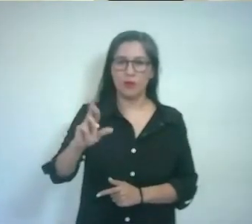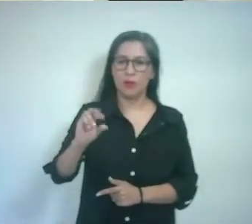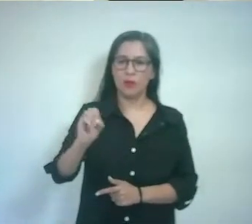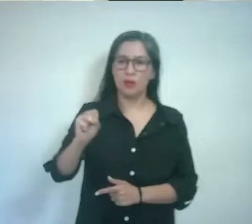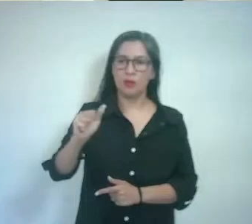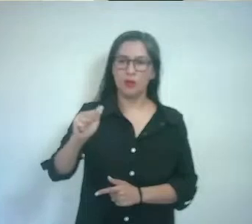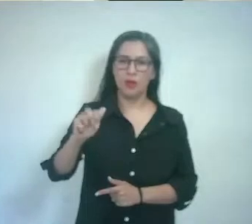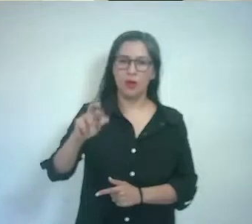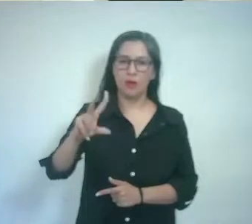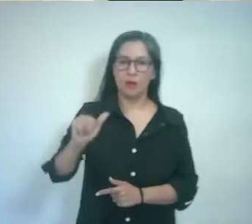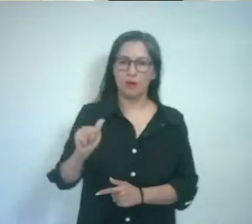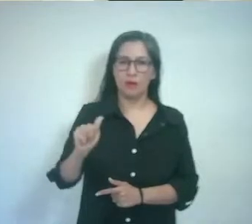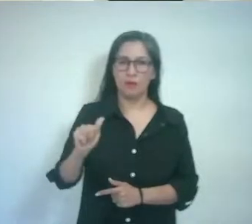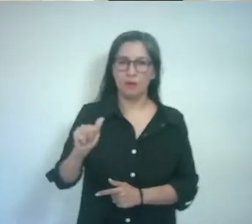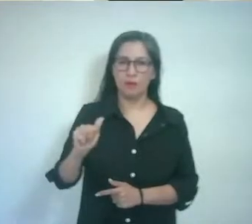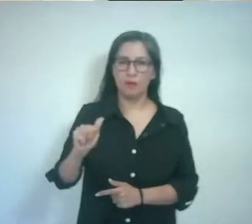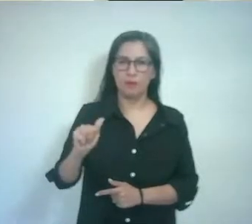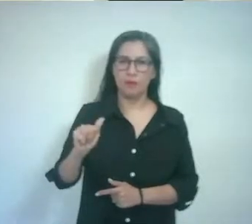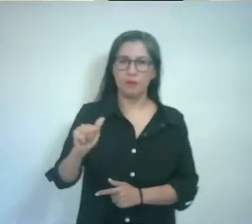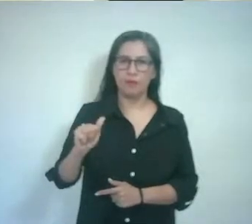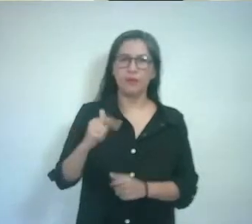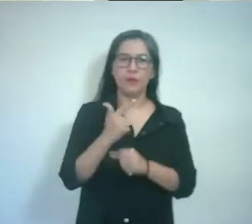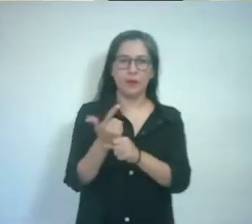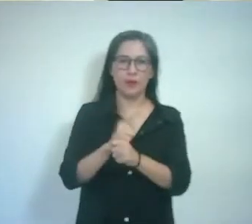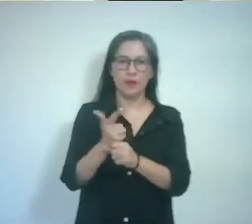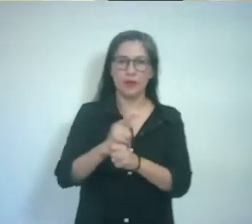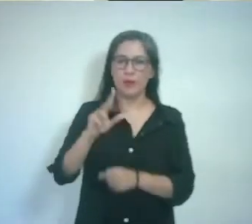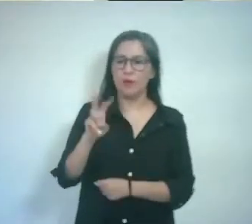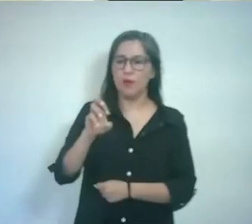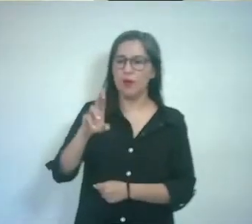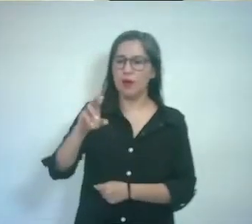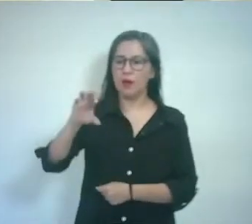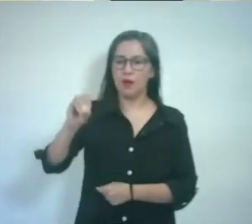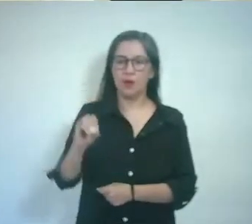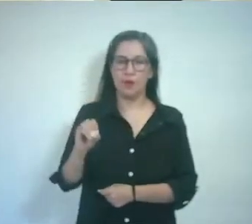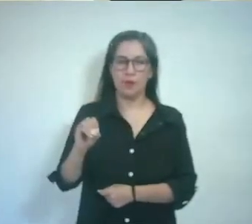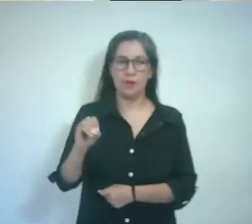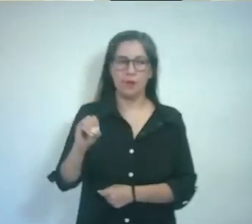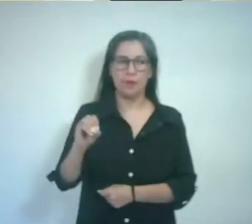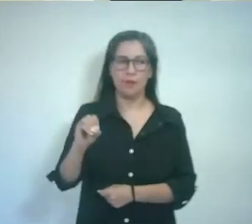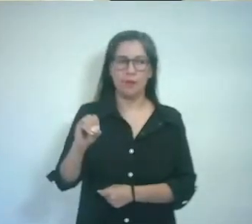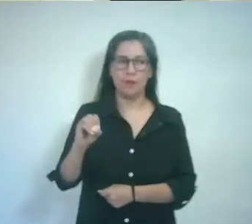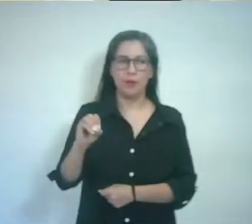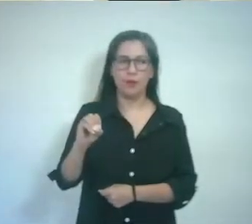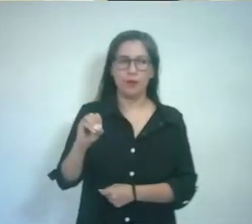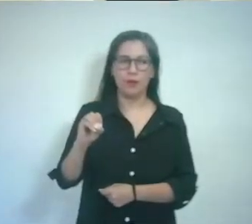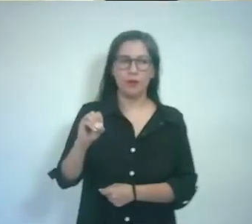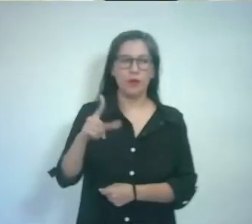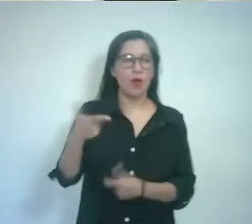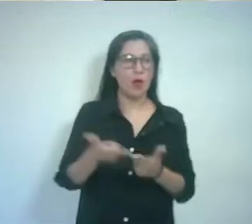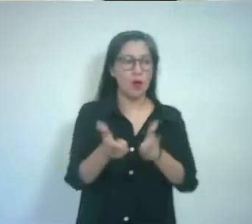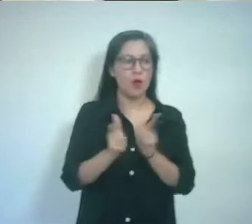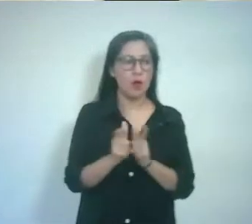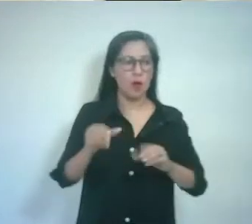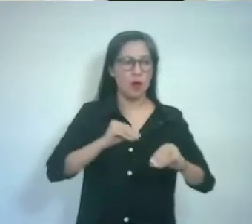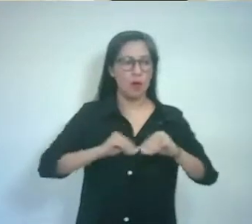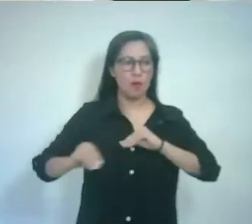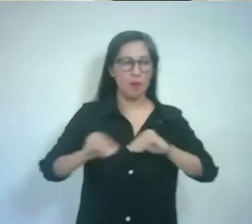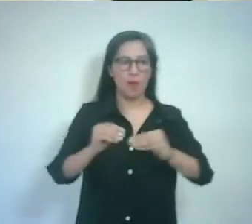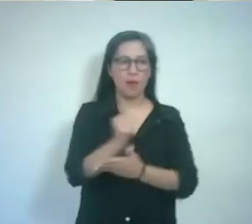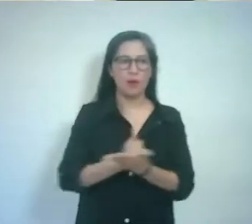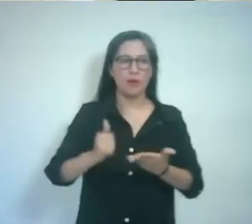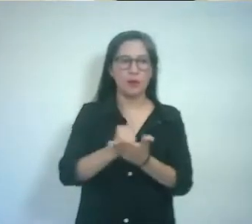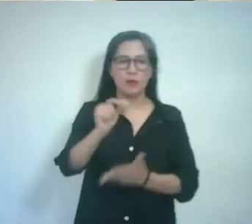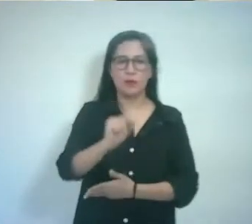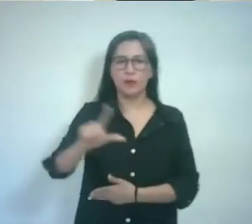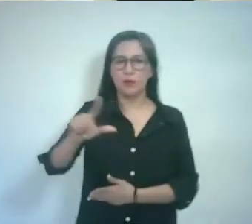Araujo, propietaria. Licenciado Eduardo Valerio Cuevas, suplente. Por el Partido Movimiento Ciudadano, licenciado